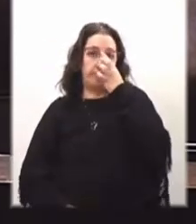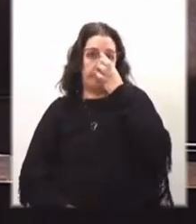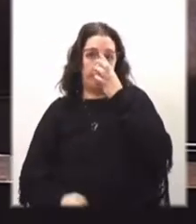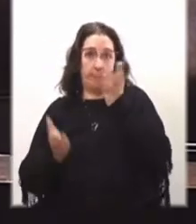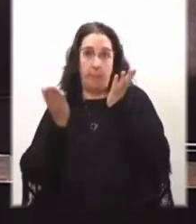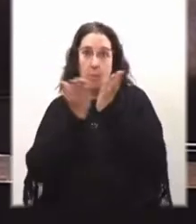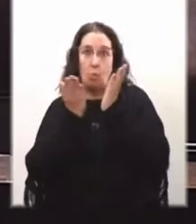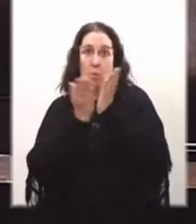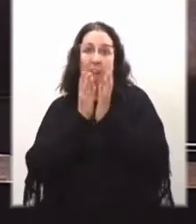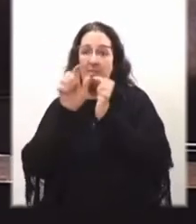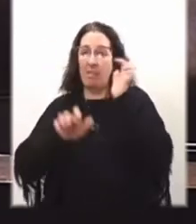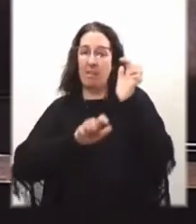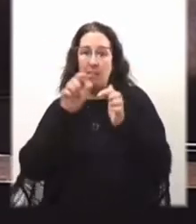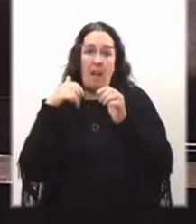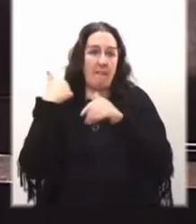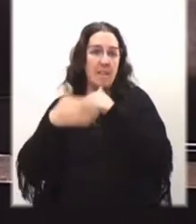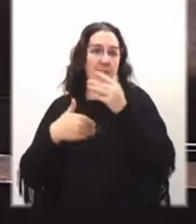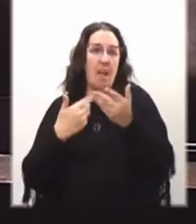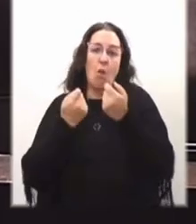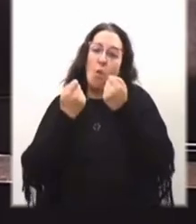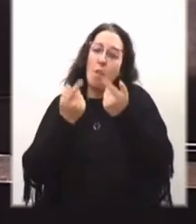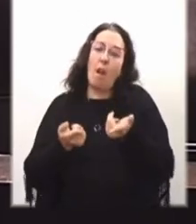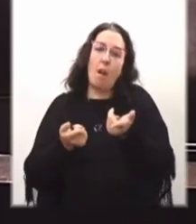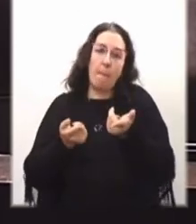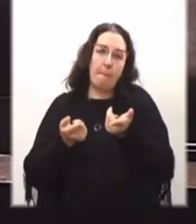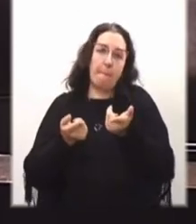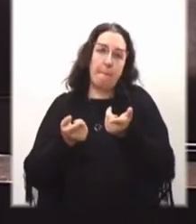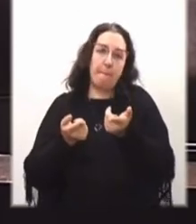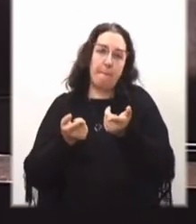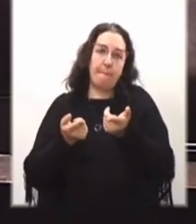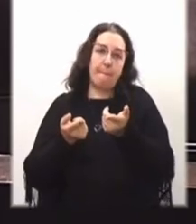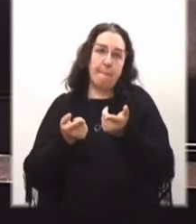estudiantes avanzados ofrecen